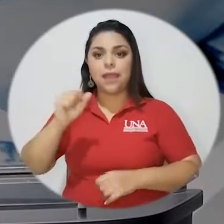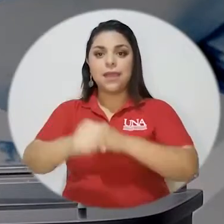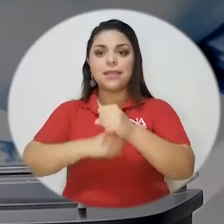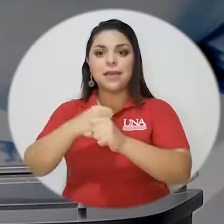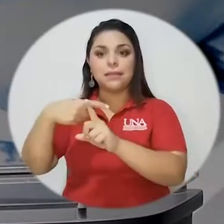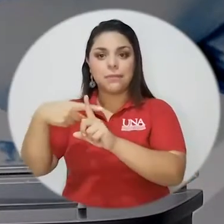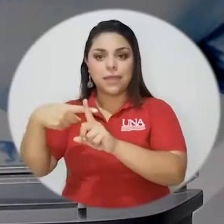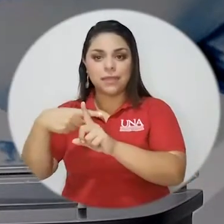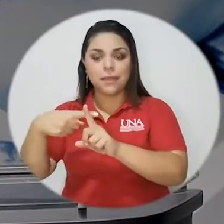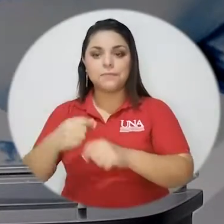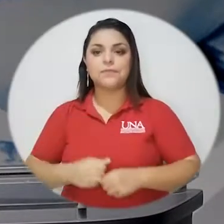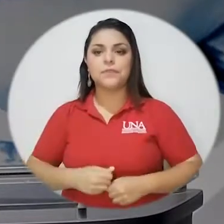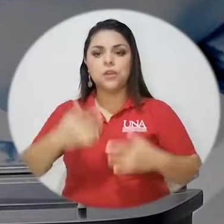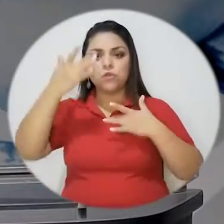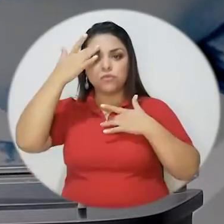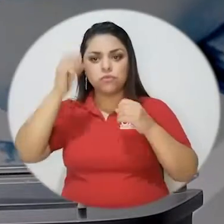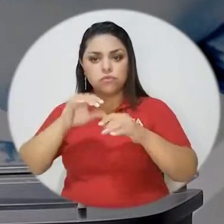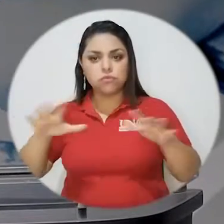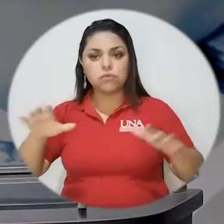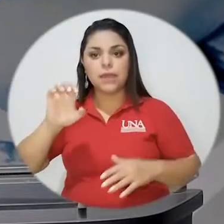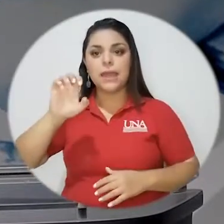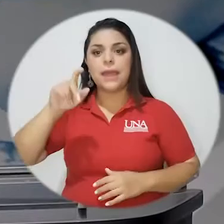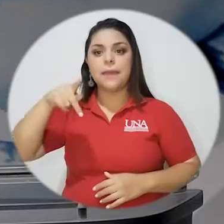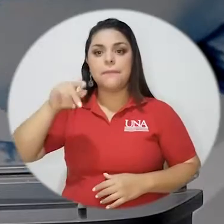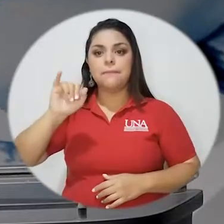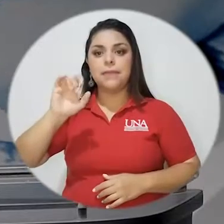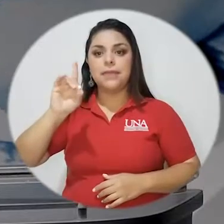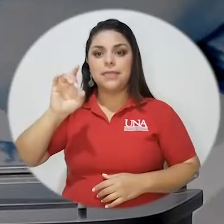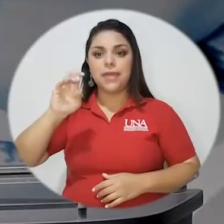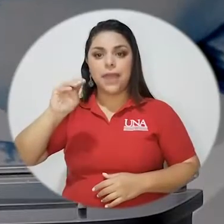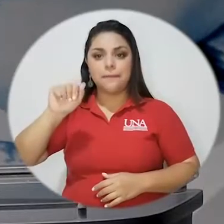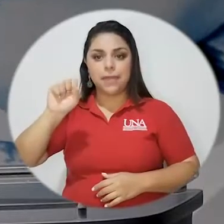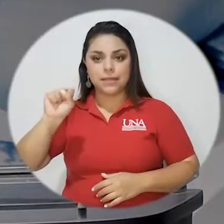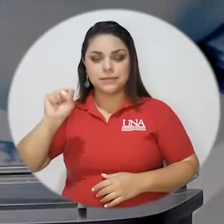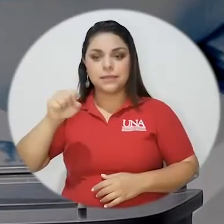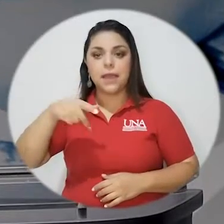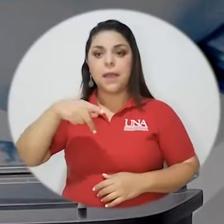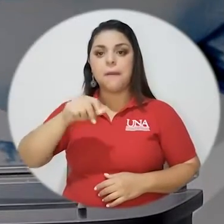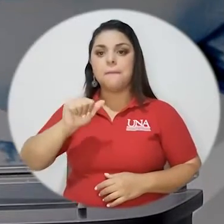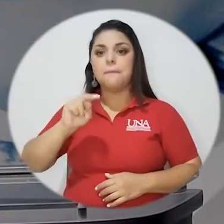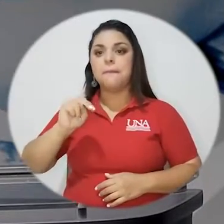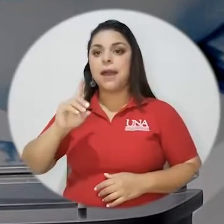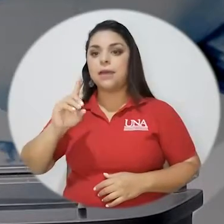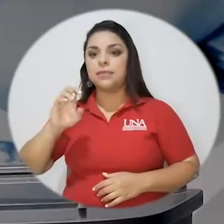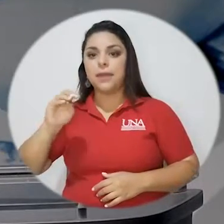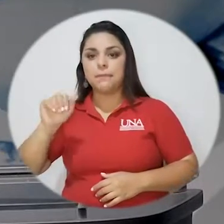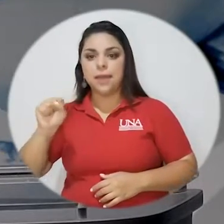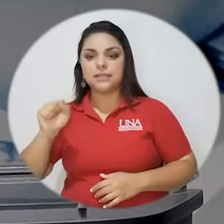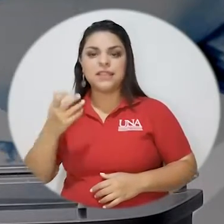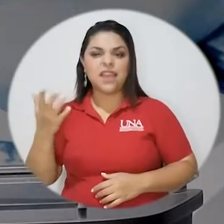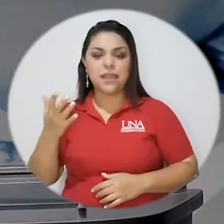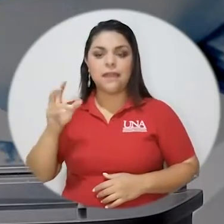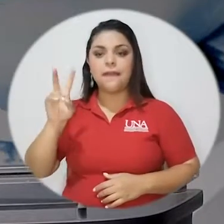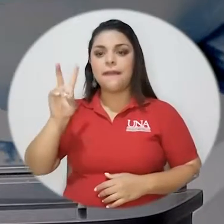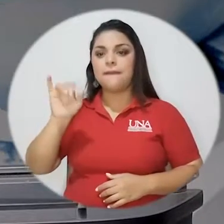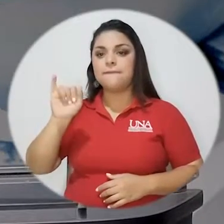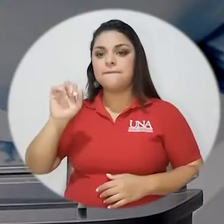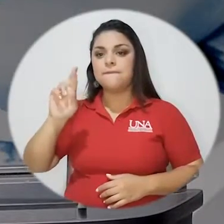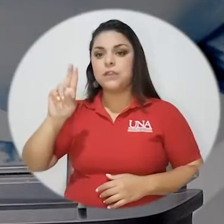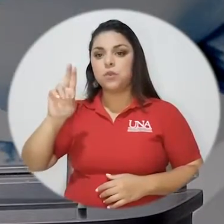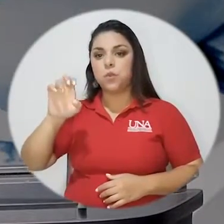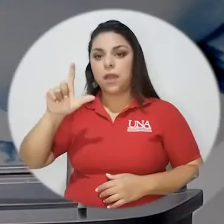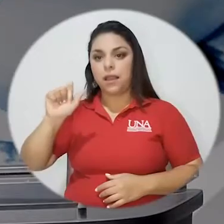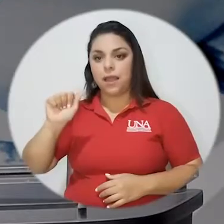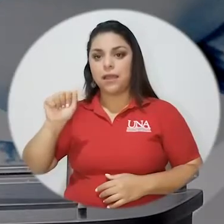las epidemias, pandemias de la viruela, por ejemplo, diezmaron las